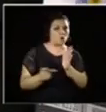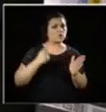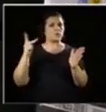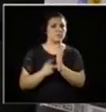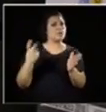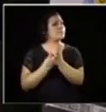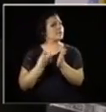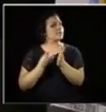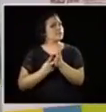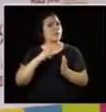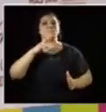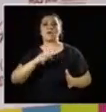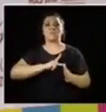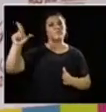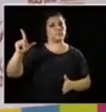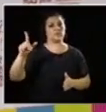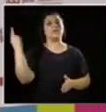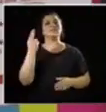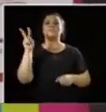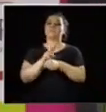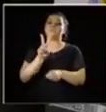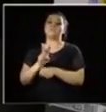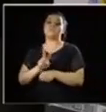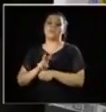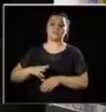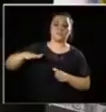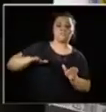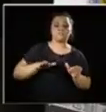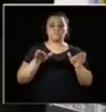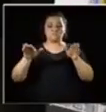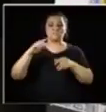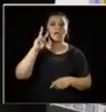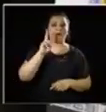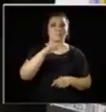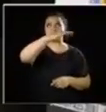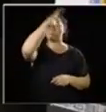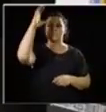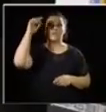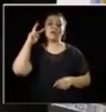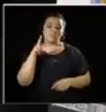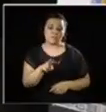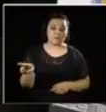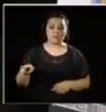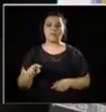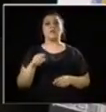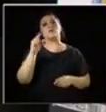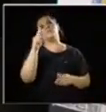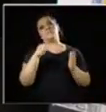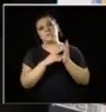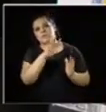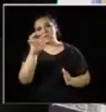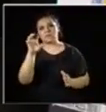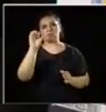mejores prácticas. Tenemos que volver a la vigilancia aérea que se perdió en Hermosillo. Tenemos que entender que 1,256 policías no